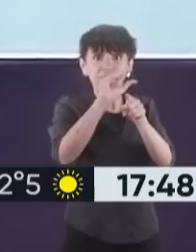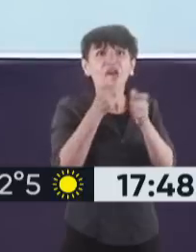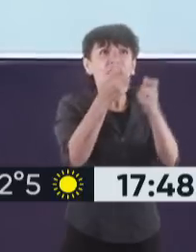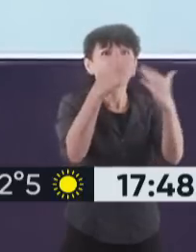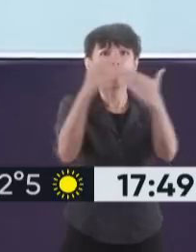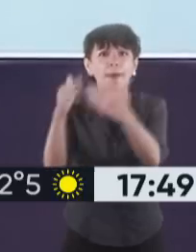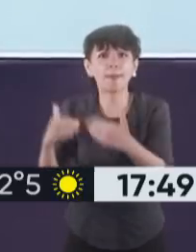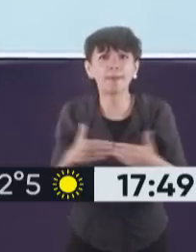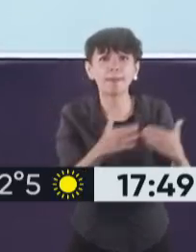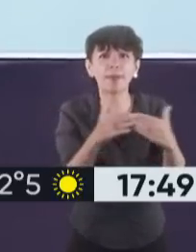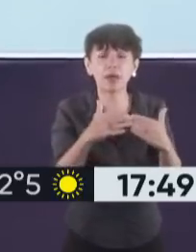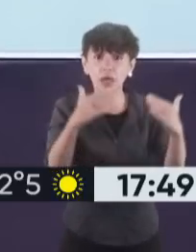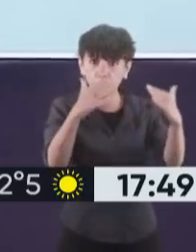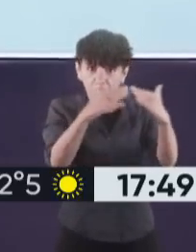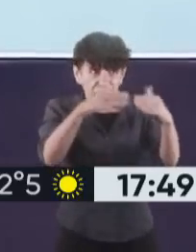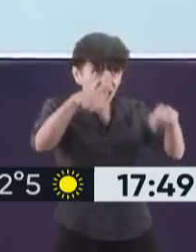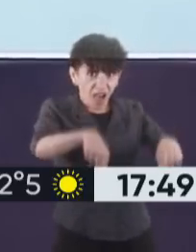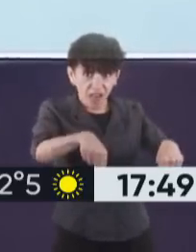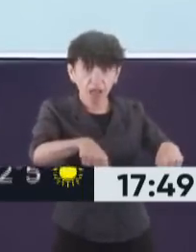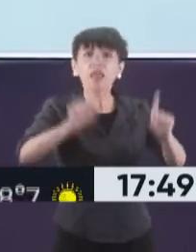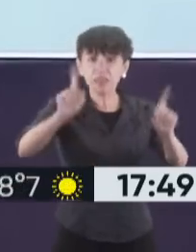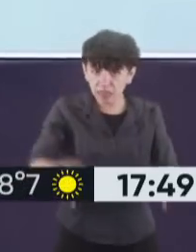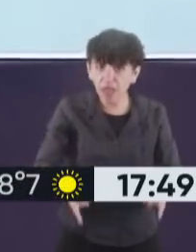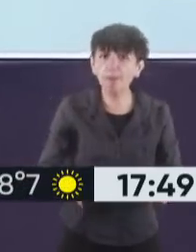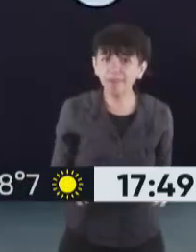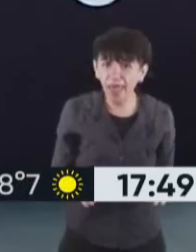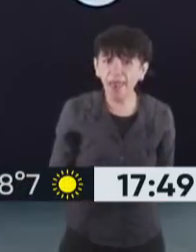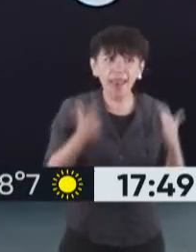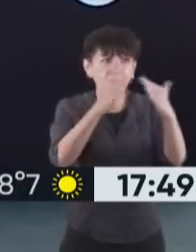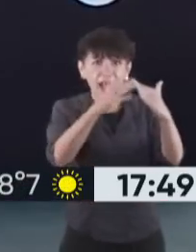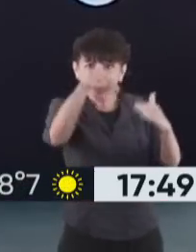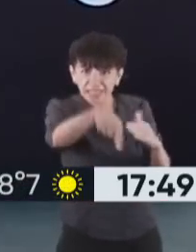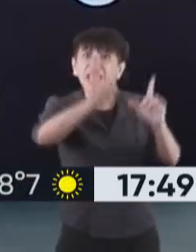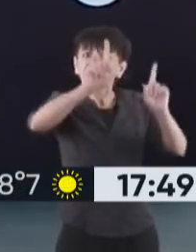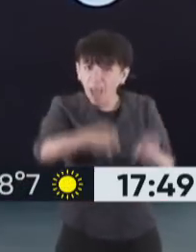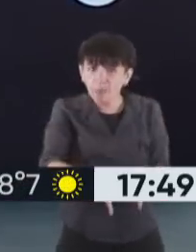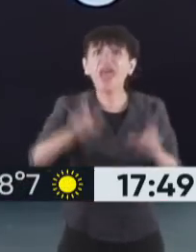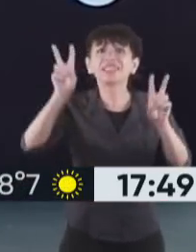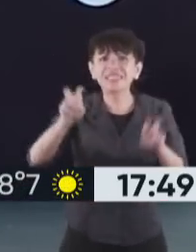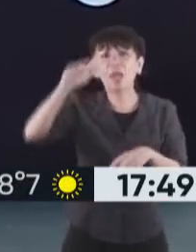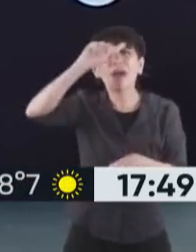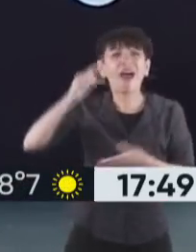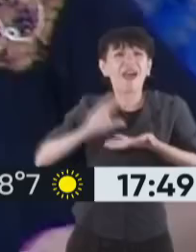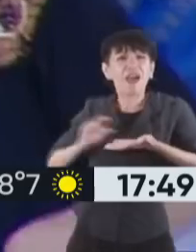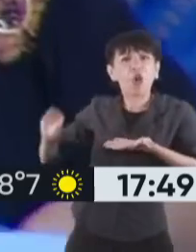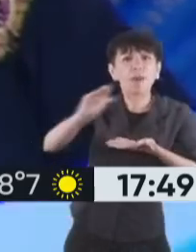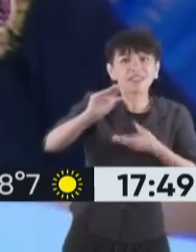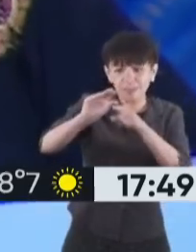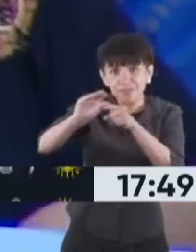También estas casas que ustedes tienen se construyen con esa parte de coparticipación del Estado Nacional.